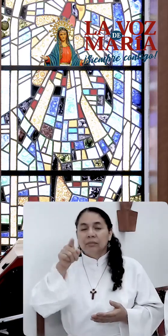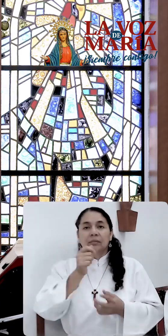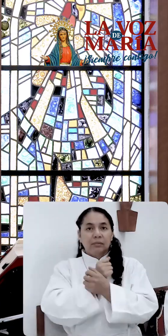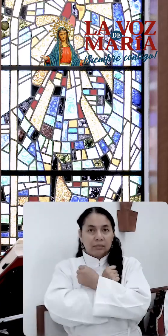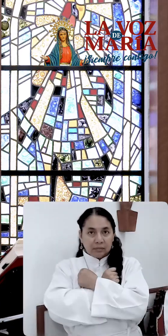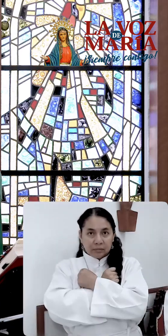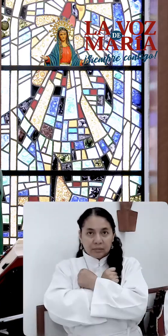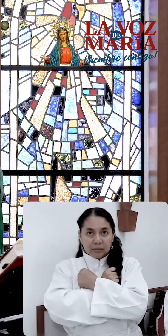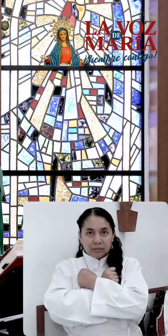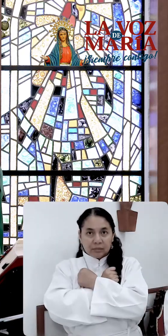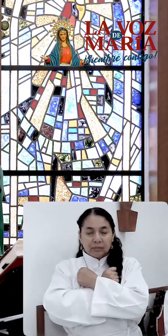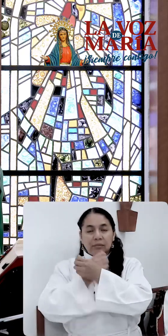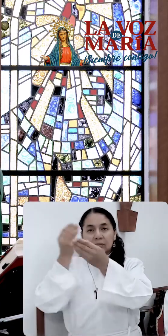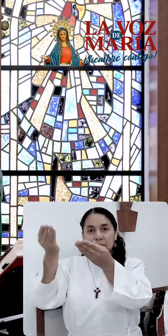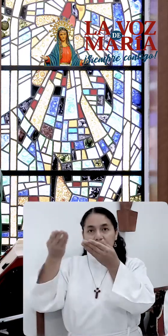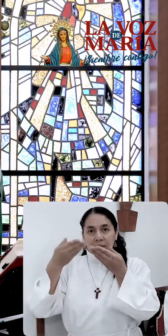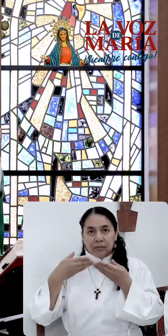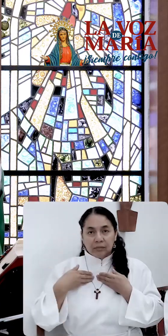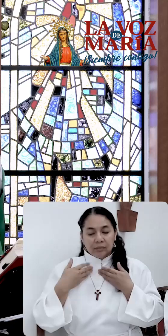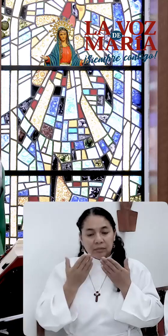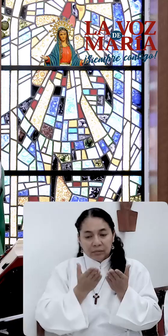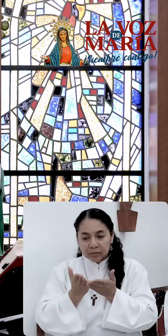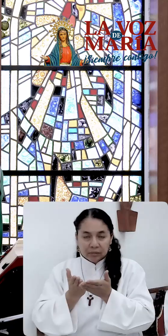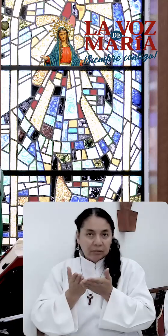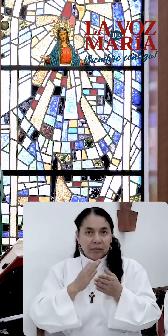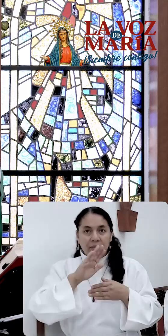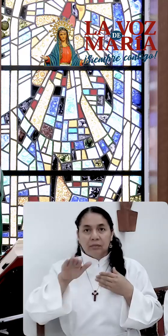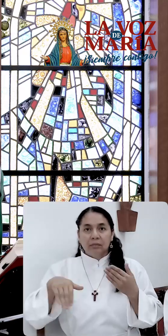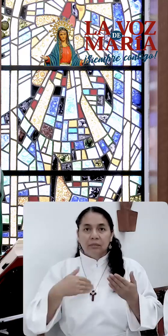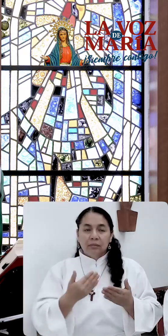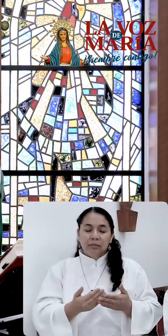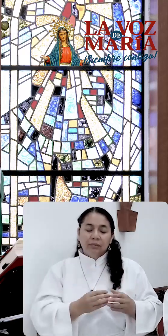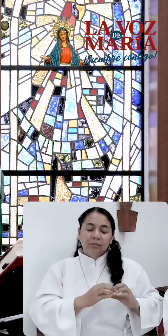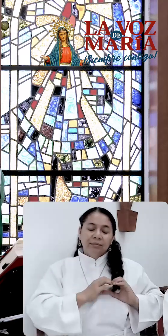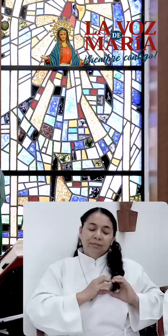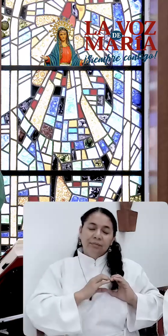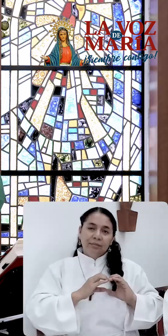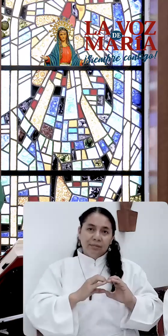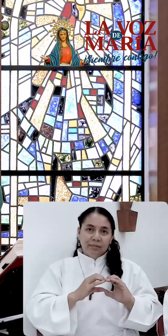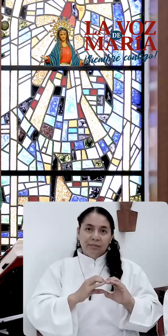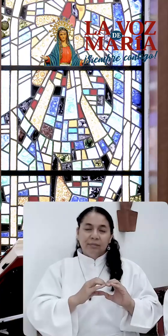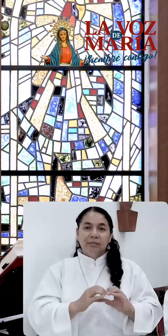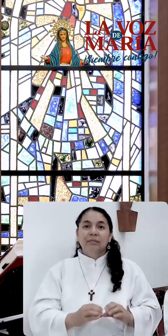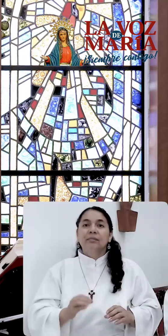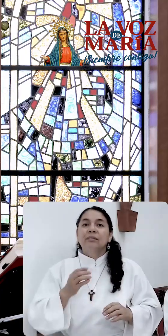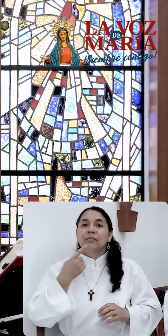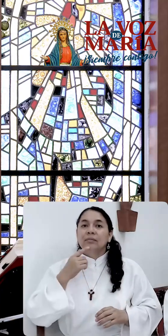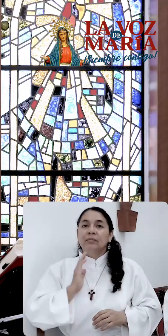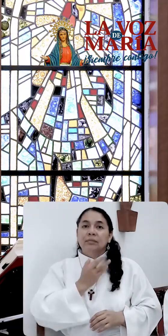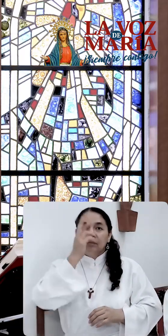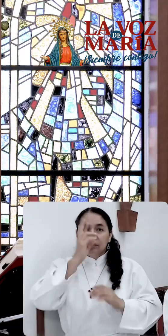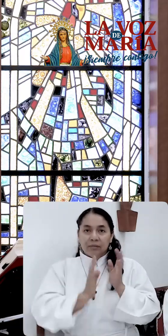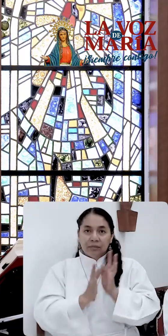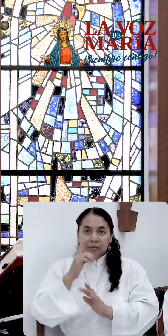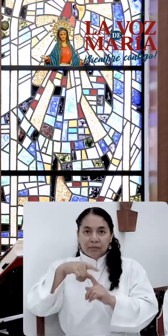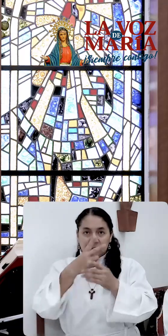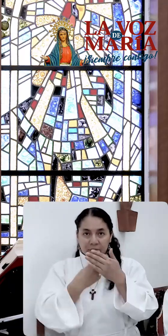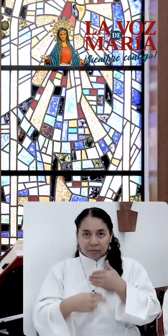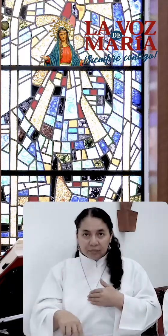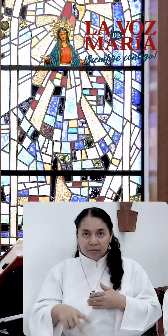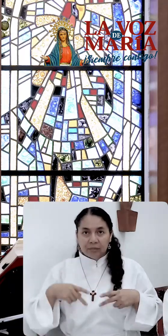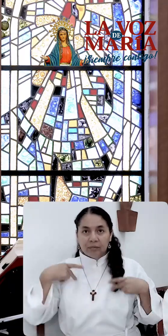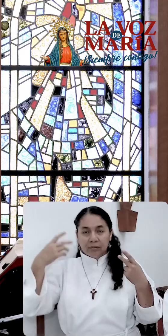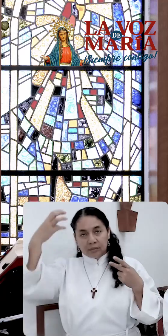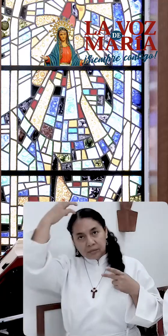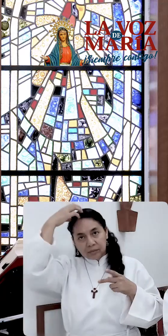amor, concédenos servirte de todo corazón. Por nuestro Señor Jesucristo, tu Hijo, que